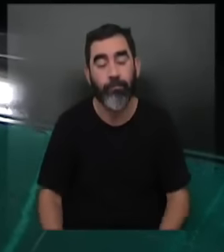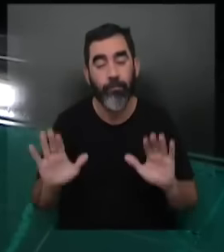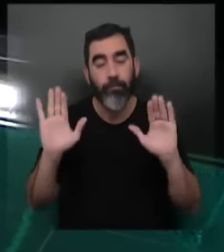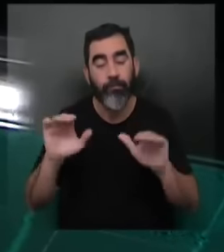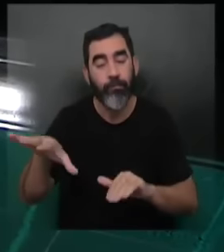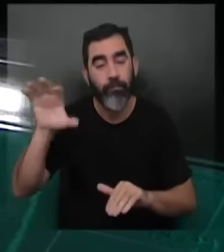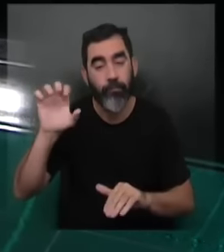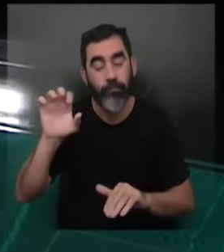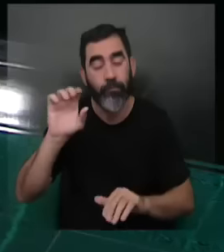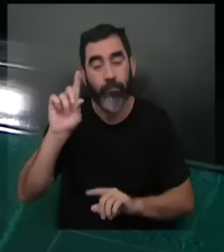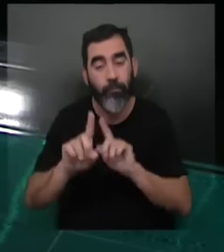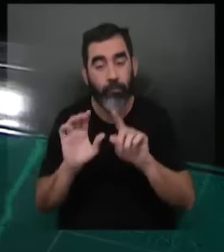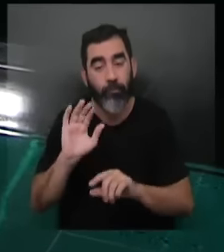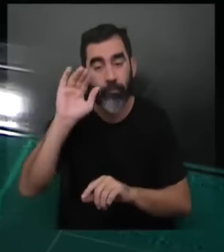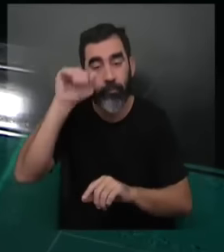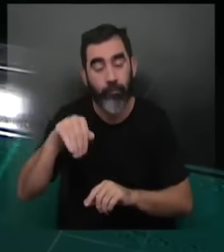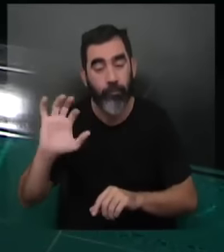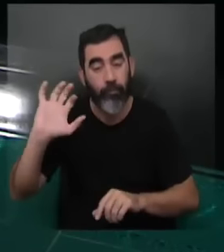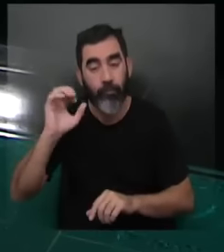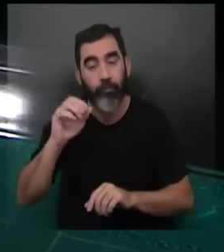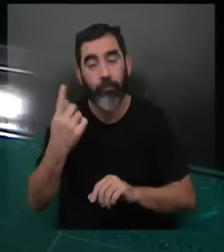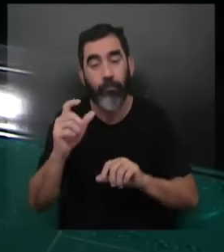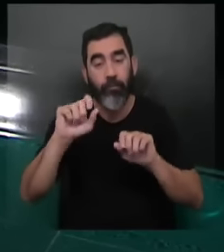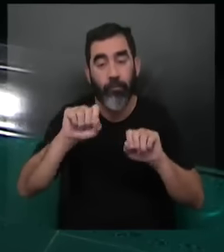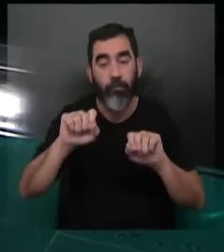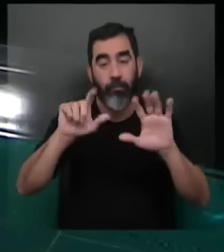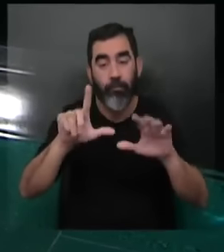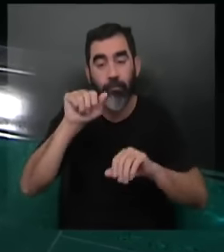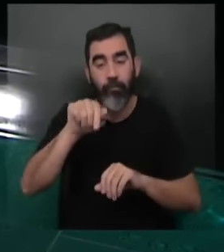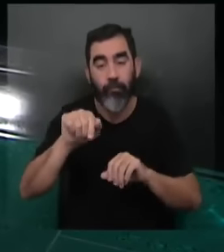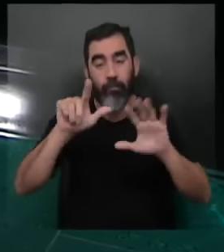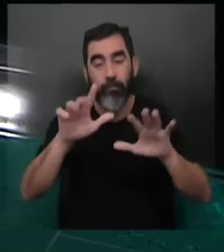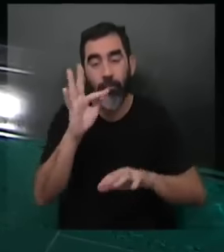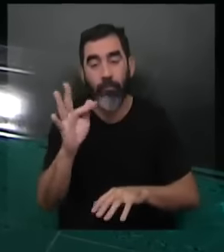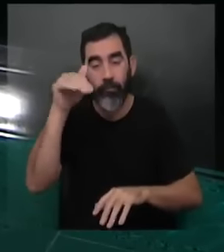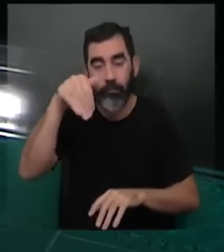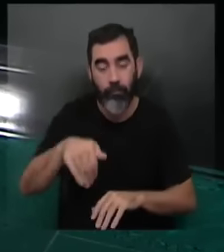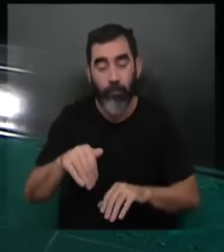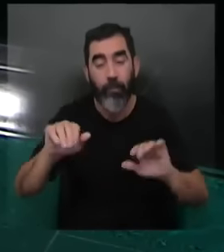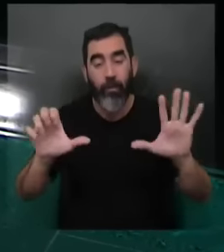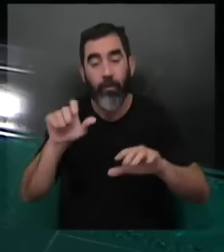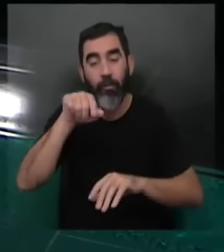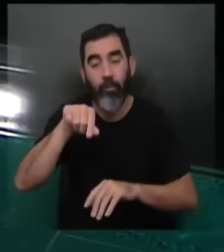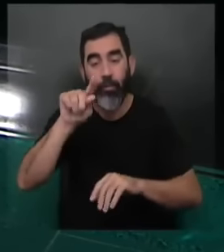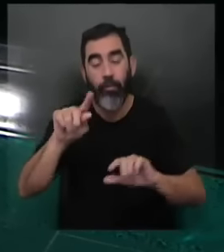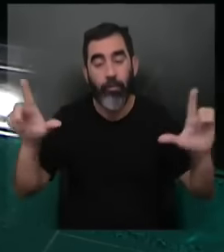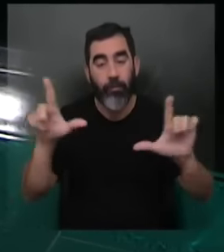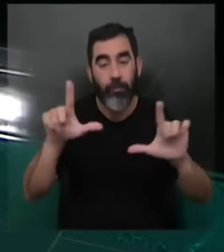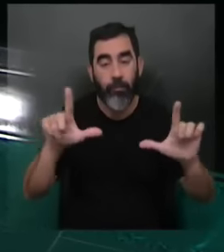cordial a quienes nos siguen por uniradio la radio de la Universidad de la República 107.7 FM por señal abierta